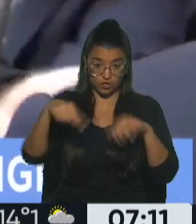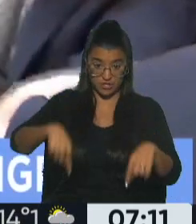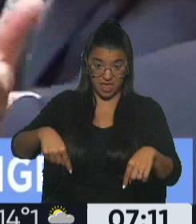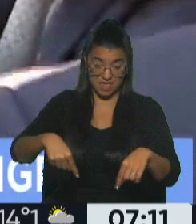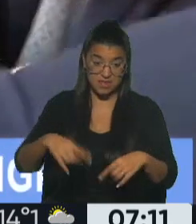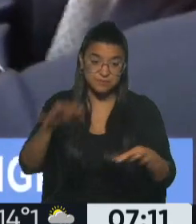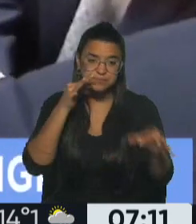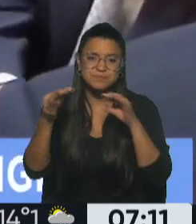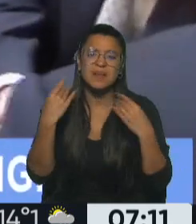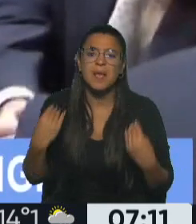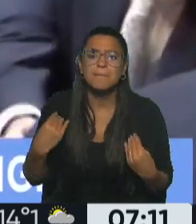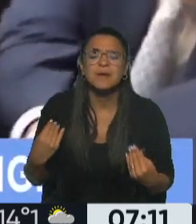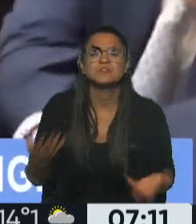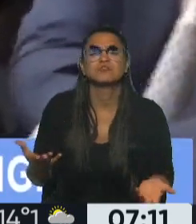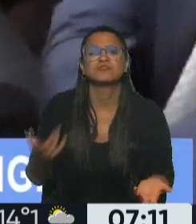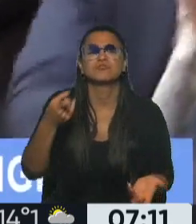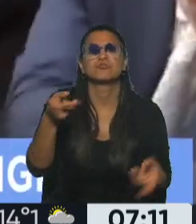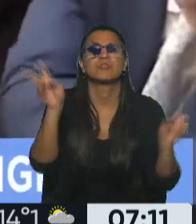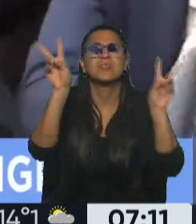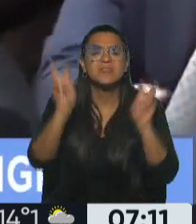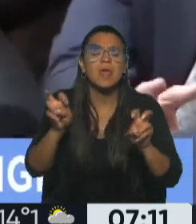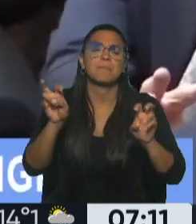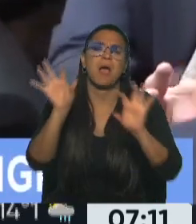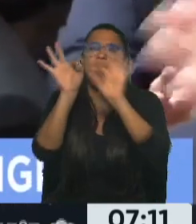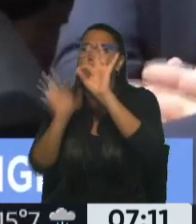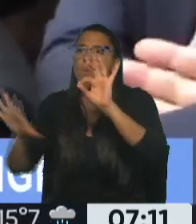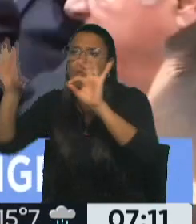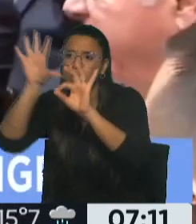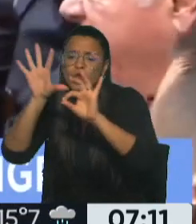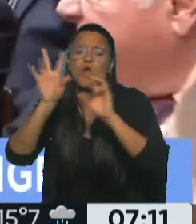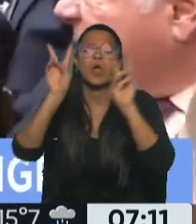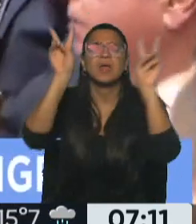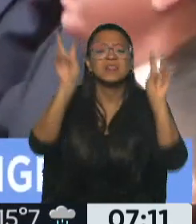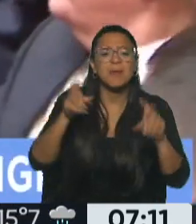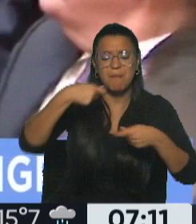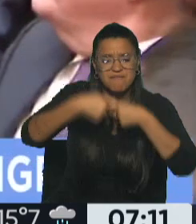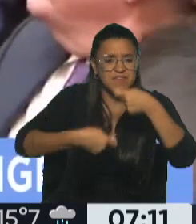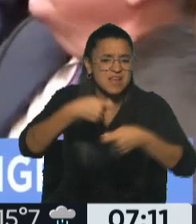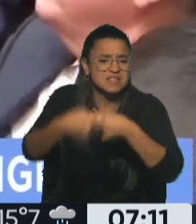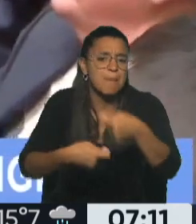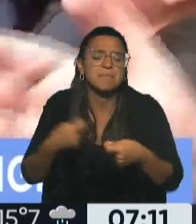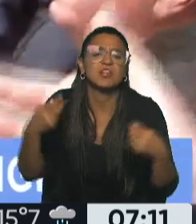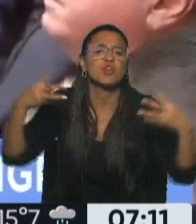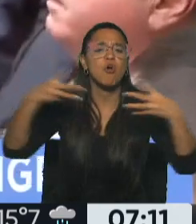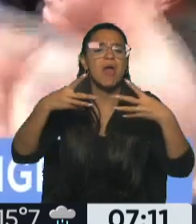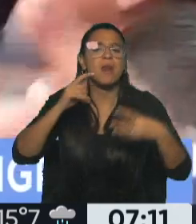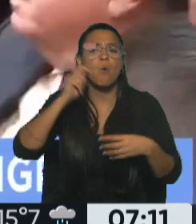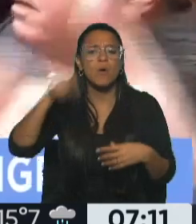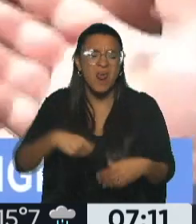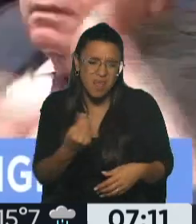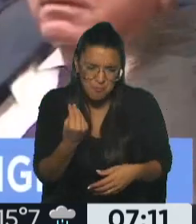eh Qué pasó con el tema Unión Europea con el tema financiamiento de la guerra en Ucrania por qué